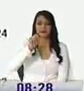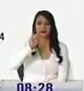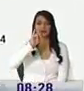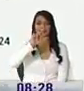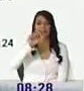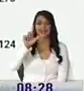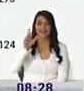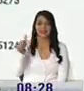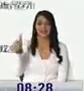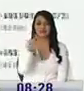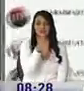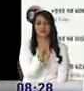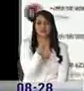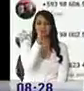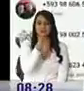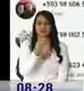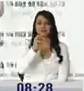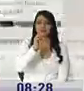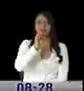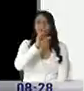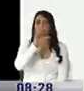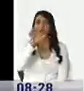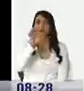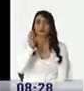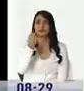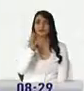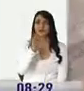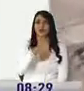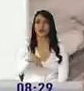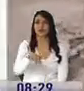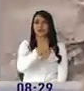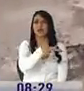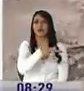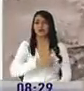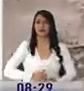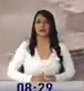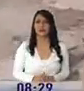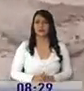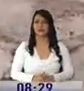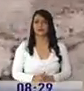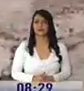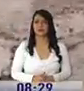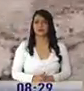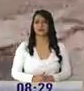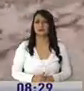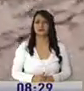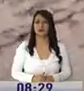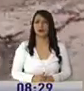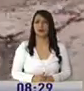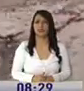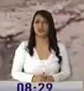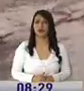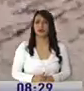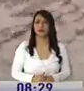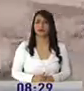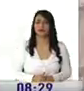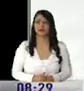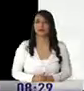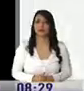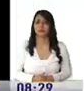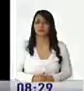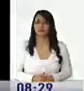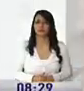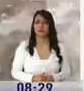Ahí está Mire debe ser en el norte esto Norte miren por dónde dices Dianita la